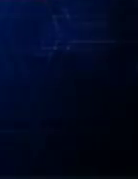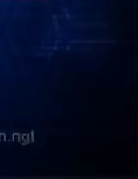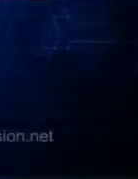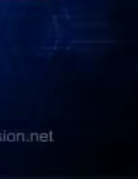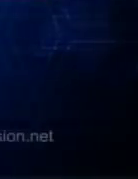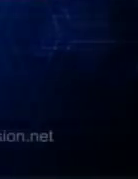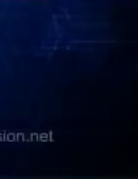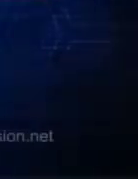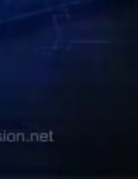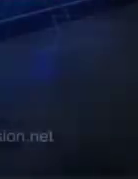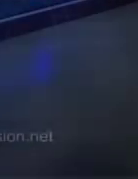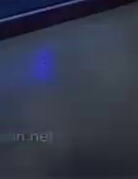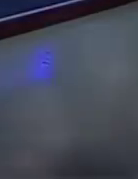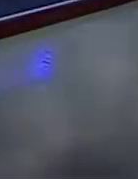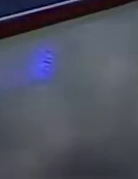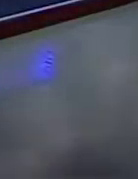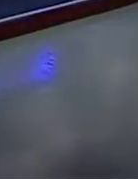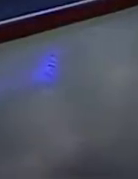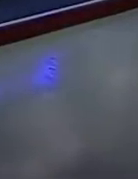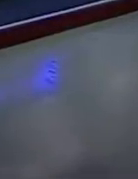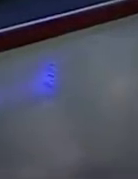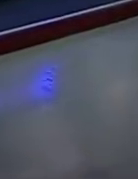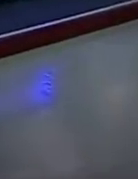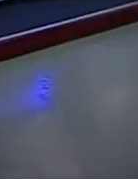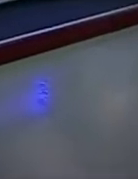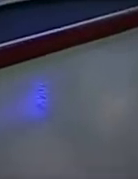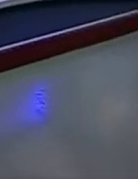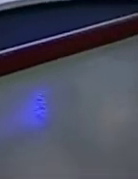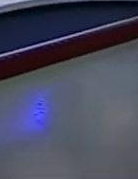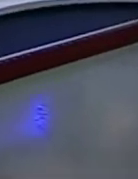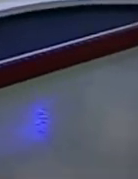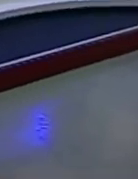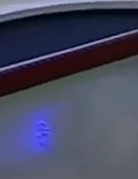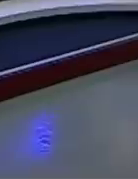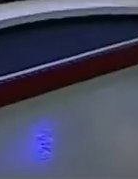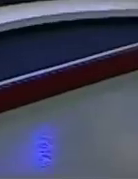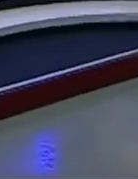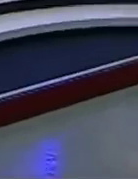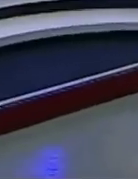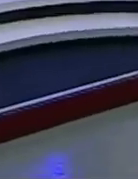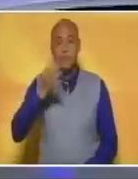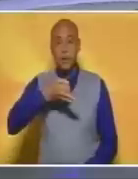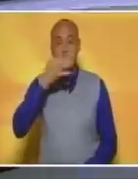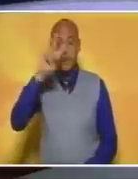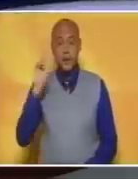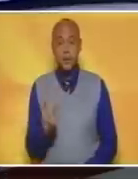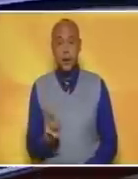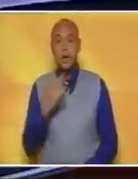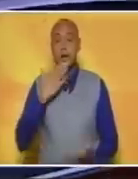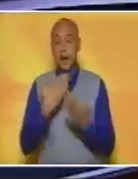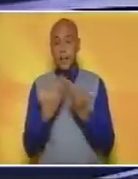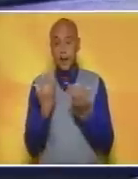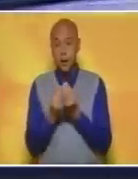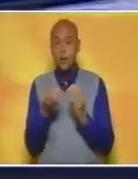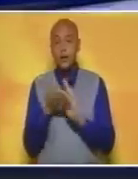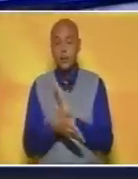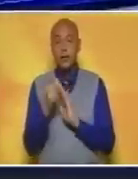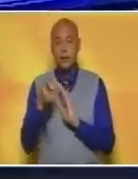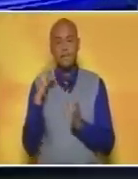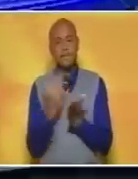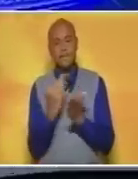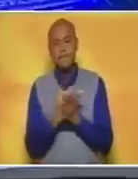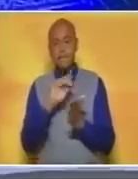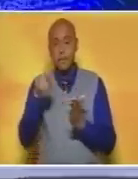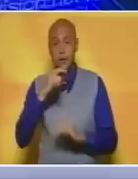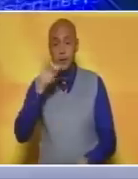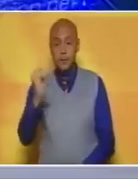Noticiero Venevisión. Información justa y balanceada. Muy buenas tardes, Venezuela. Gracias por acompañarnos como siempre